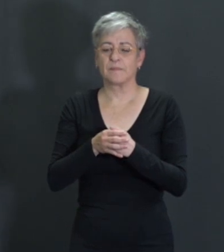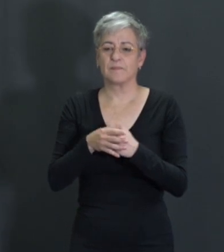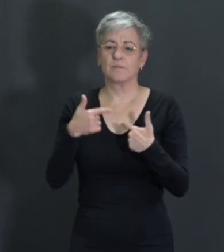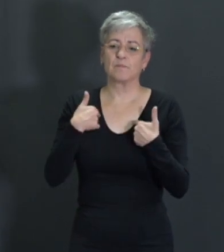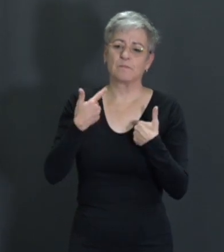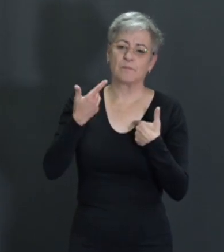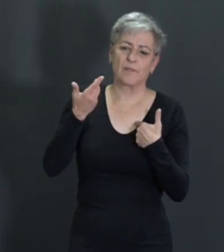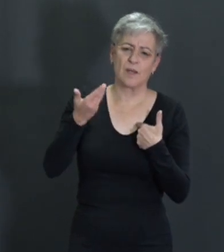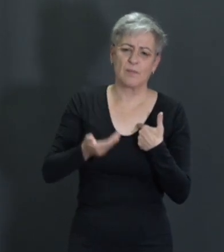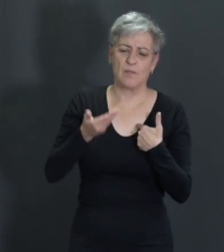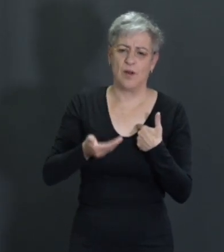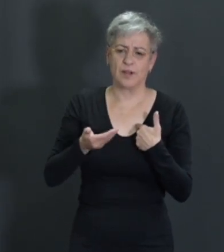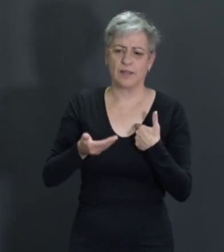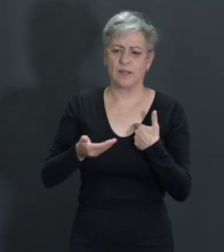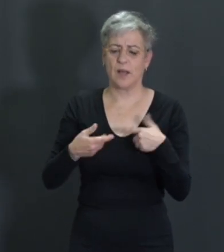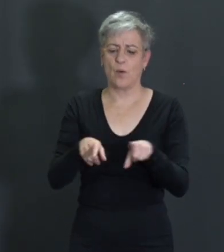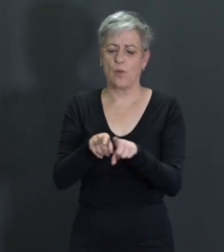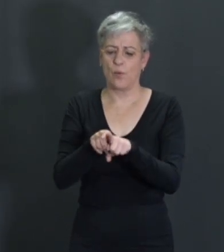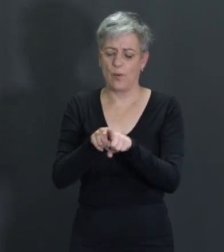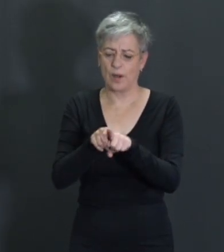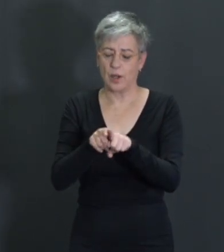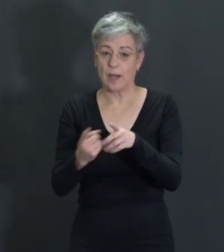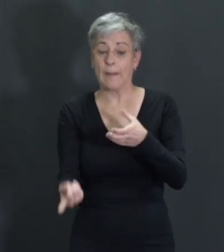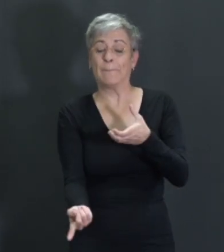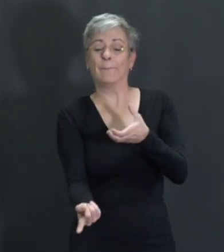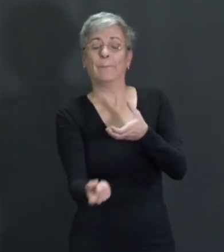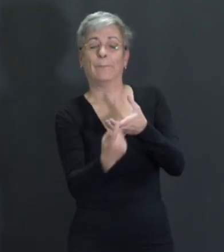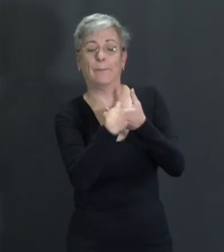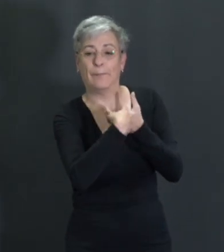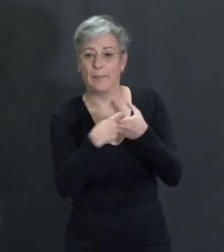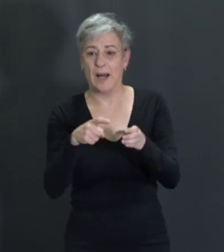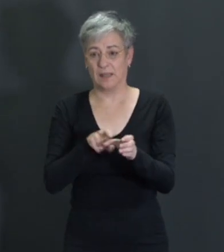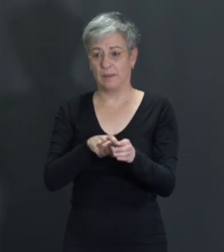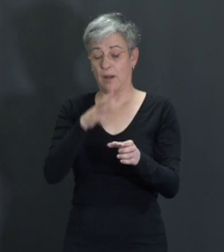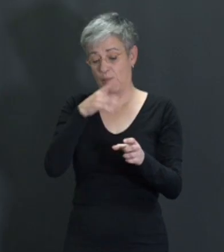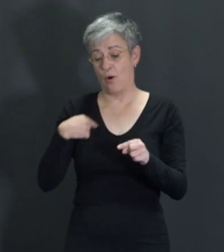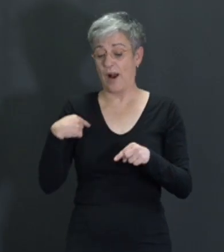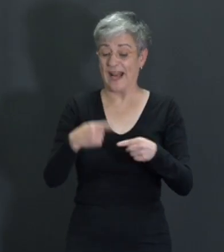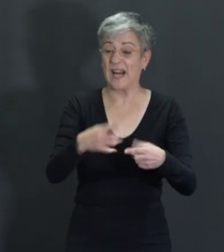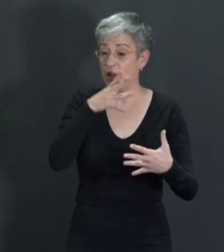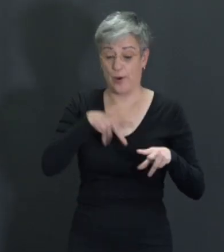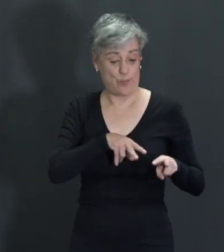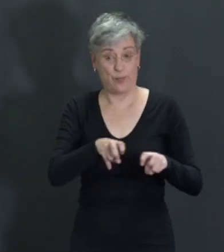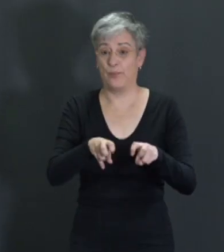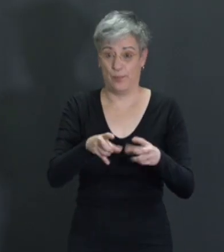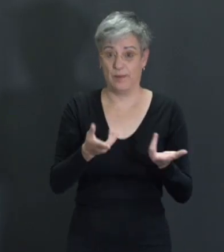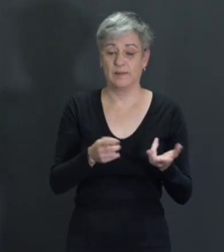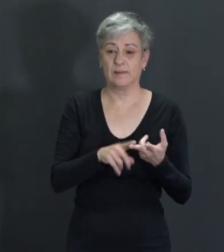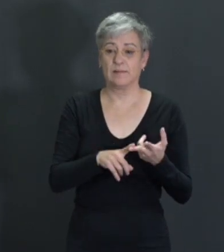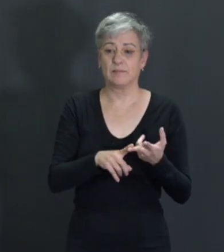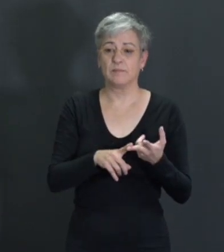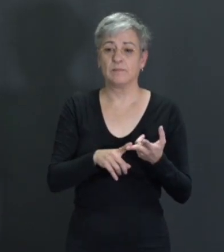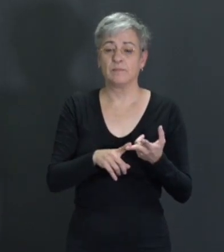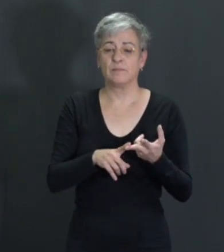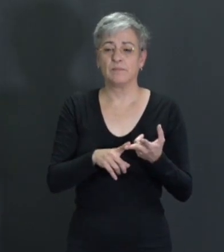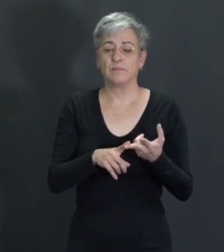alguna manera dar paso a abrir la puerta a la participación de las generaciones que venimos ahora y que además yo creo